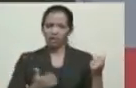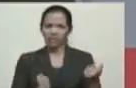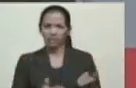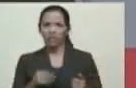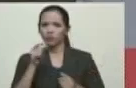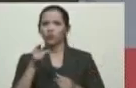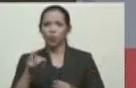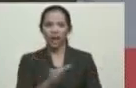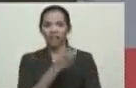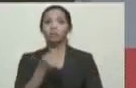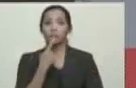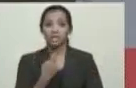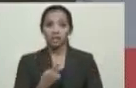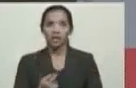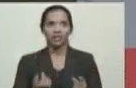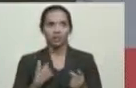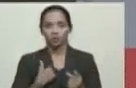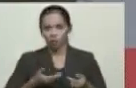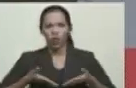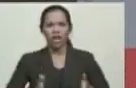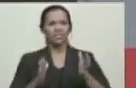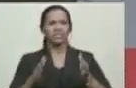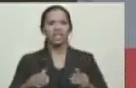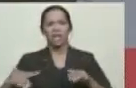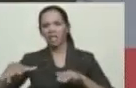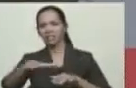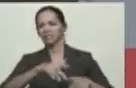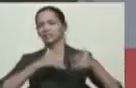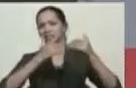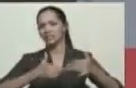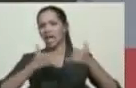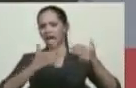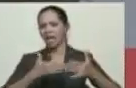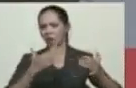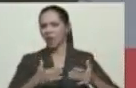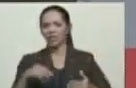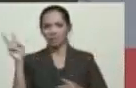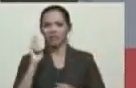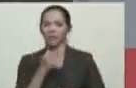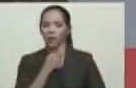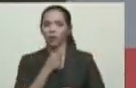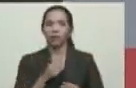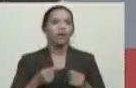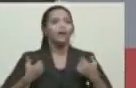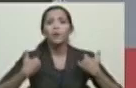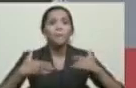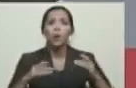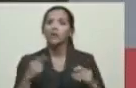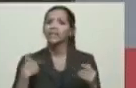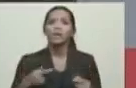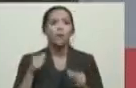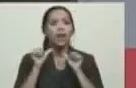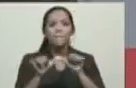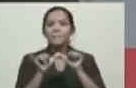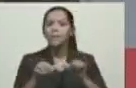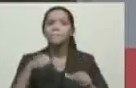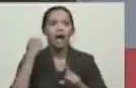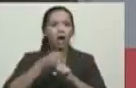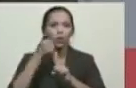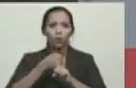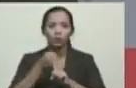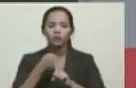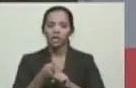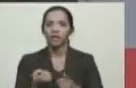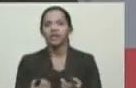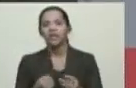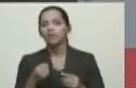tus canciones, me decía, ¿no? Pero yo nací en Sabaneta, y me fui por la música venezolana, y le dije, bueno, pero no importa, tenemos la misma lucha. Entonces fue un